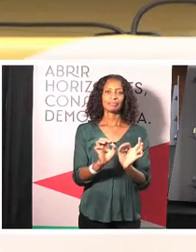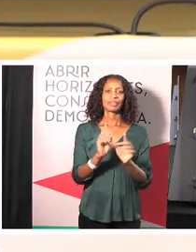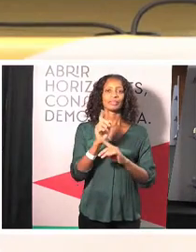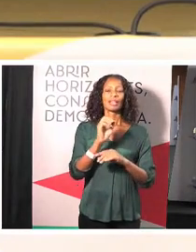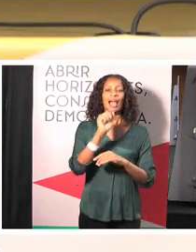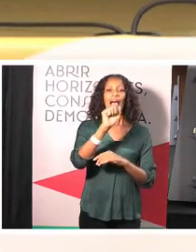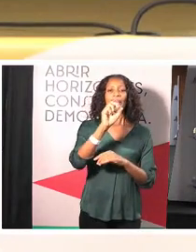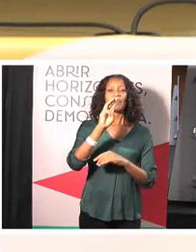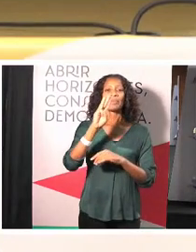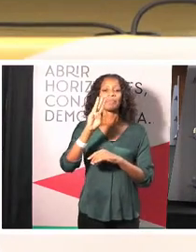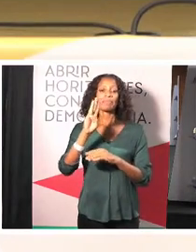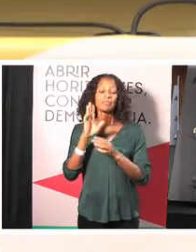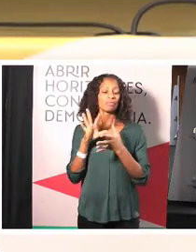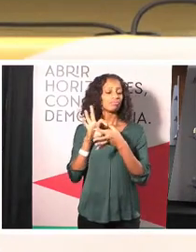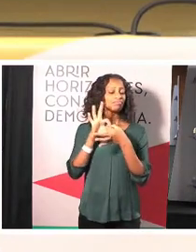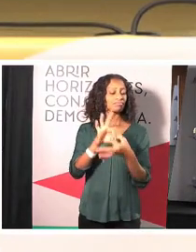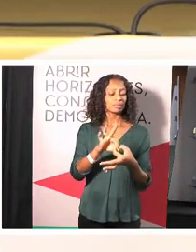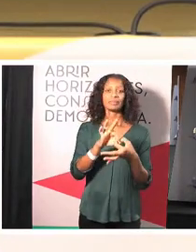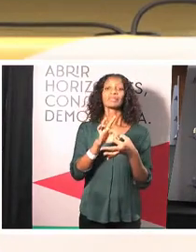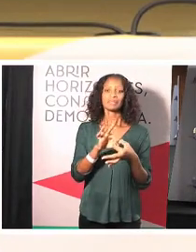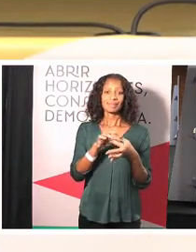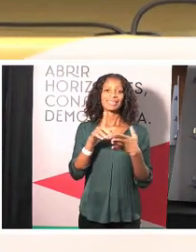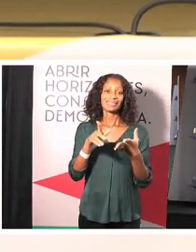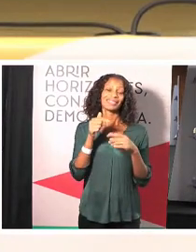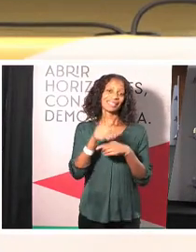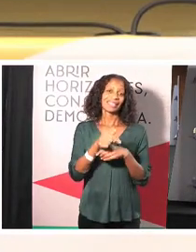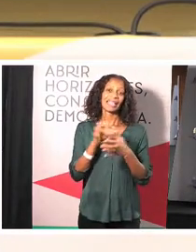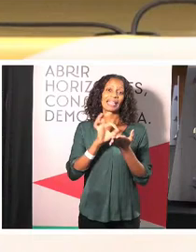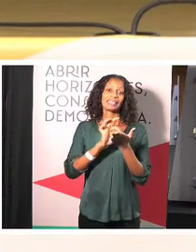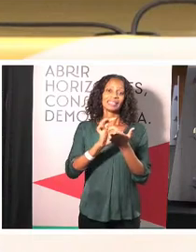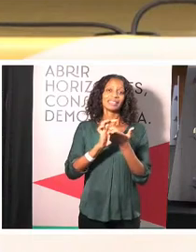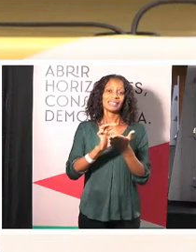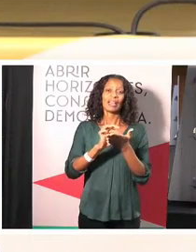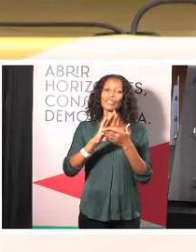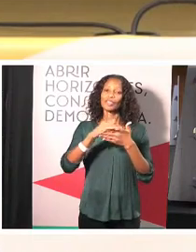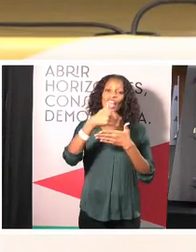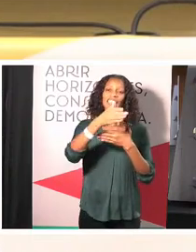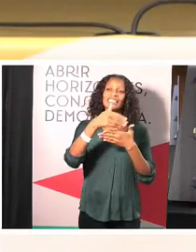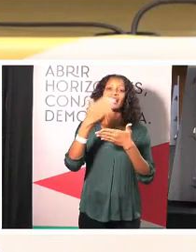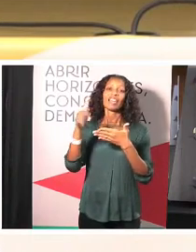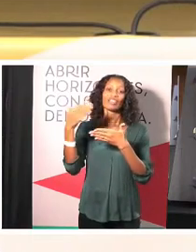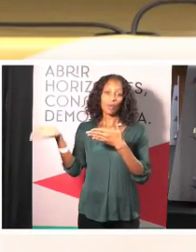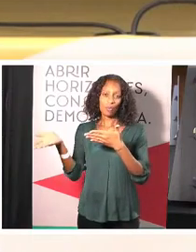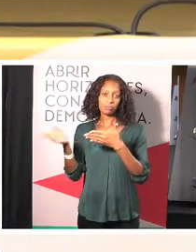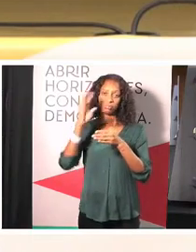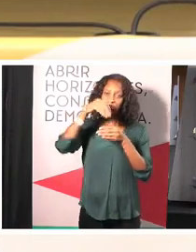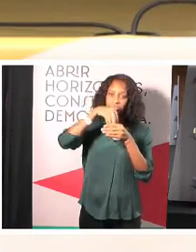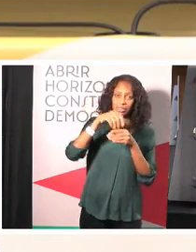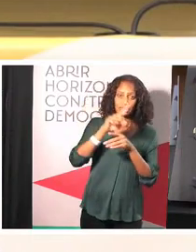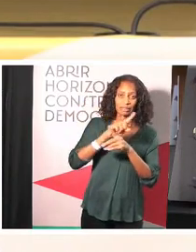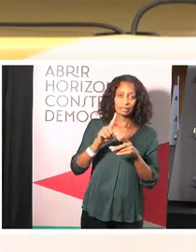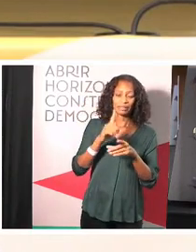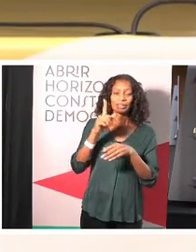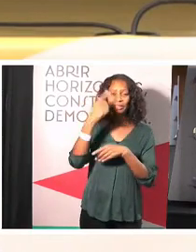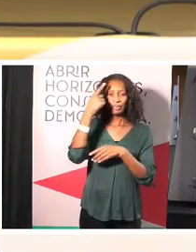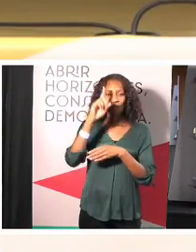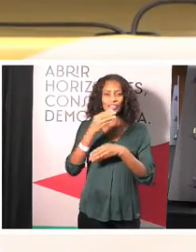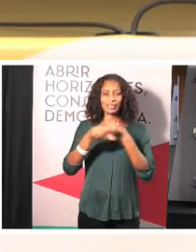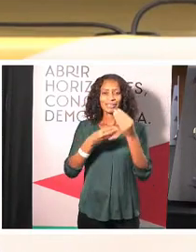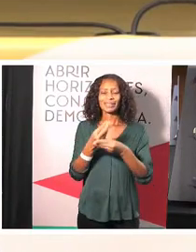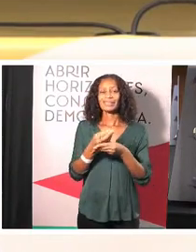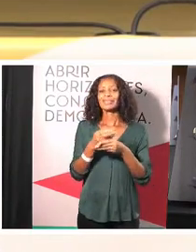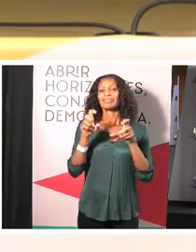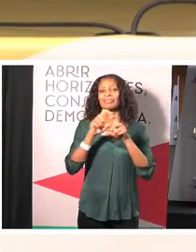que básicamente es la externalización de servicios, ¿no? Esto lo lleva haciendo Nike desde los años